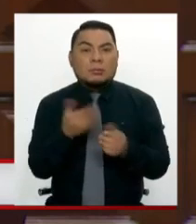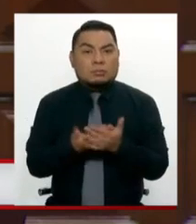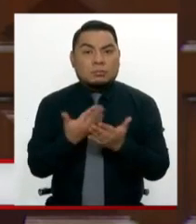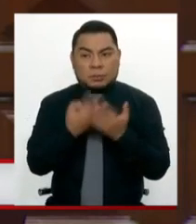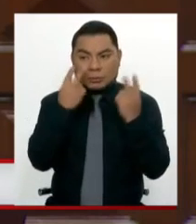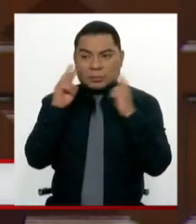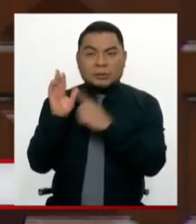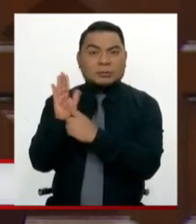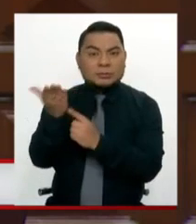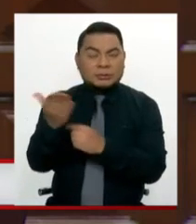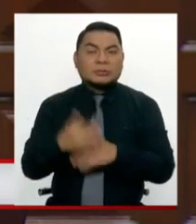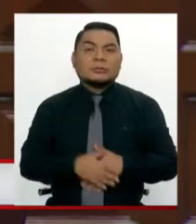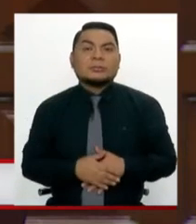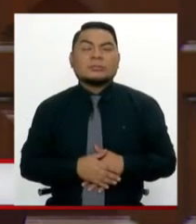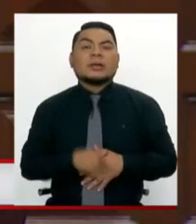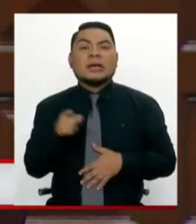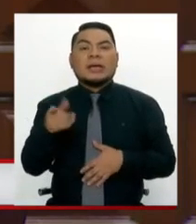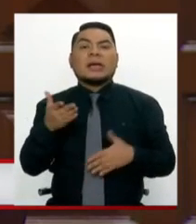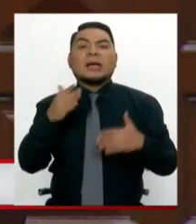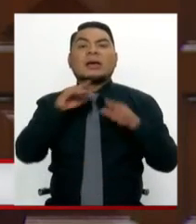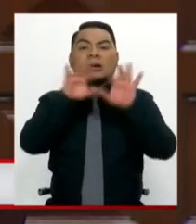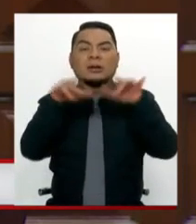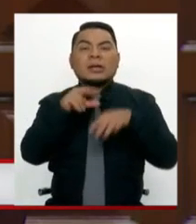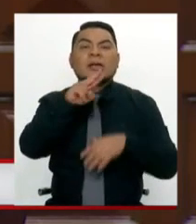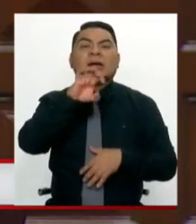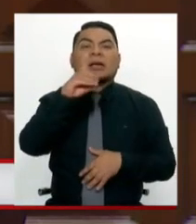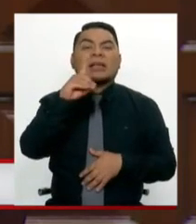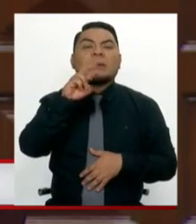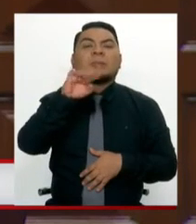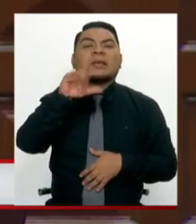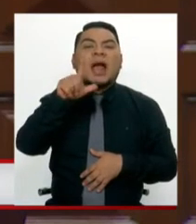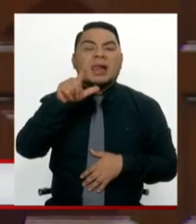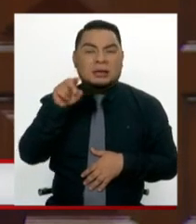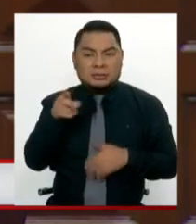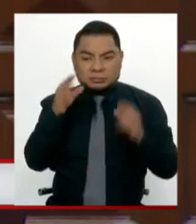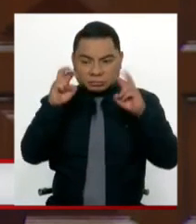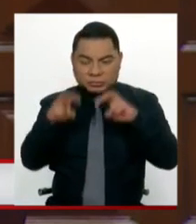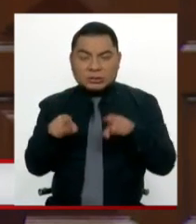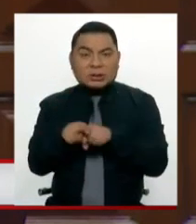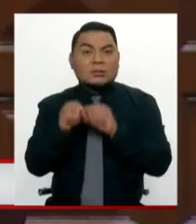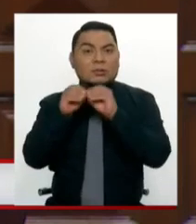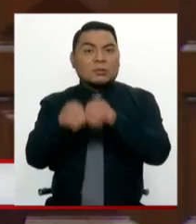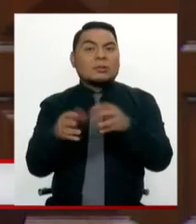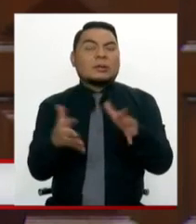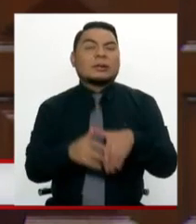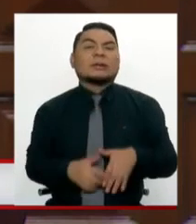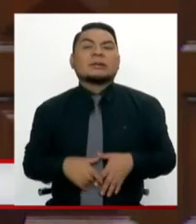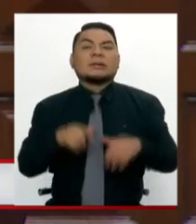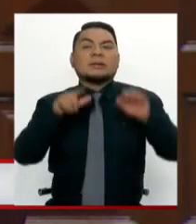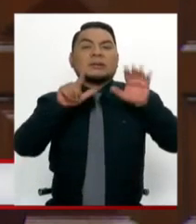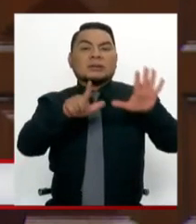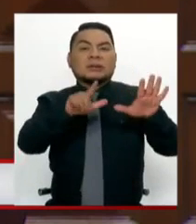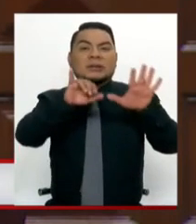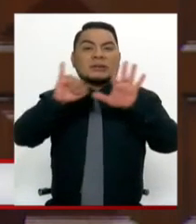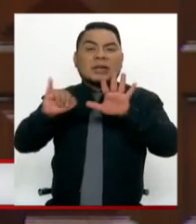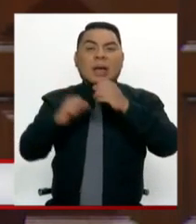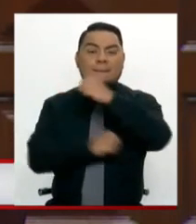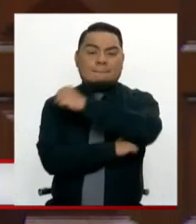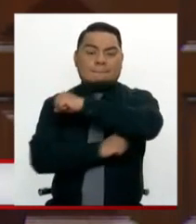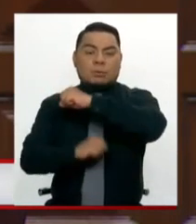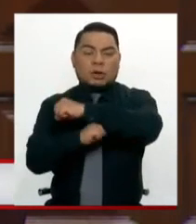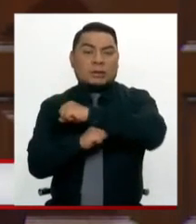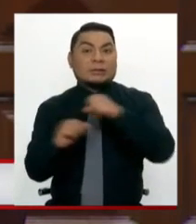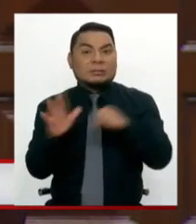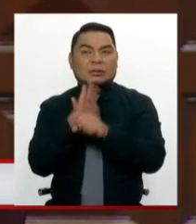constatarse. En Red Vial Nacional se han construido e instalado 76 puentes en